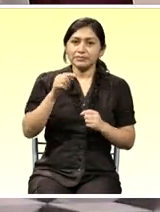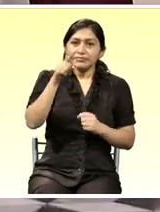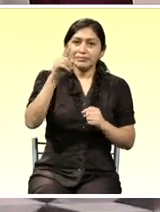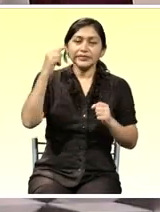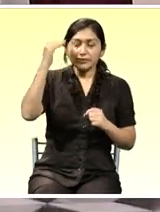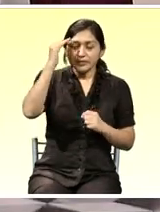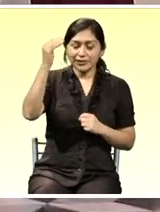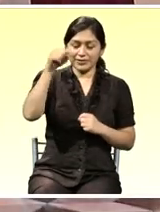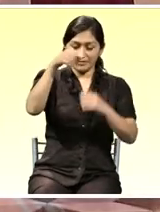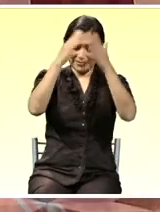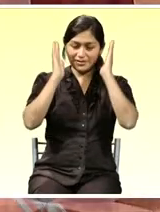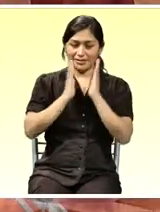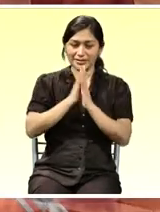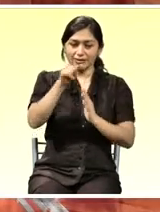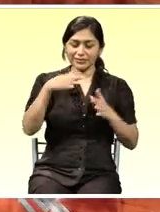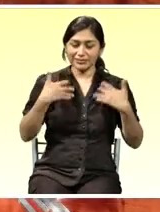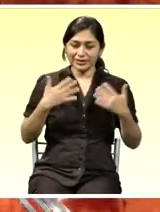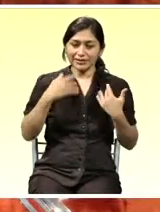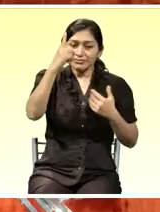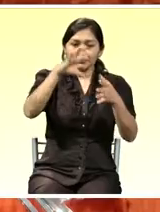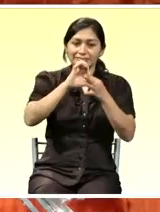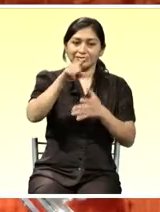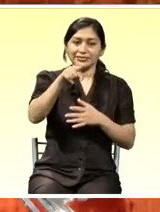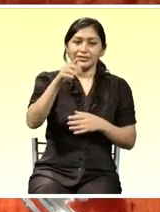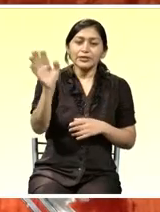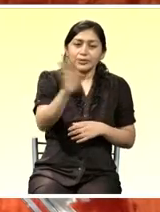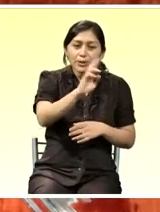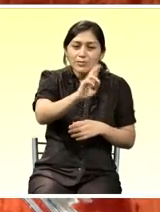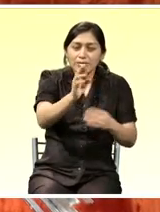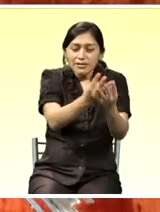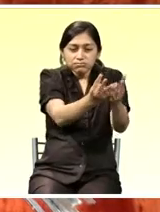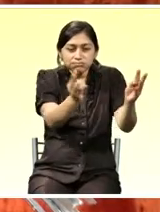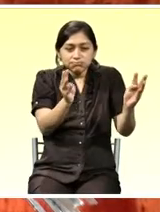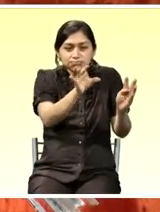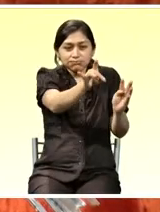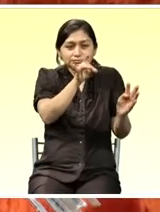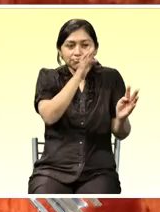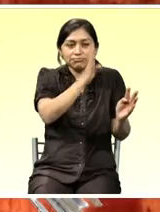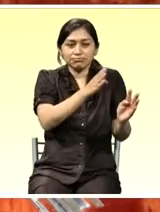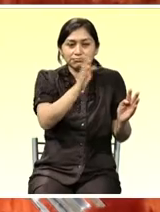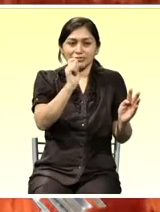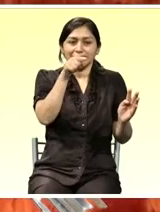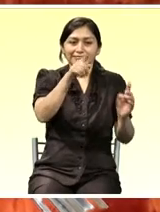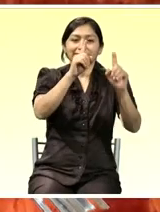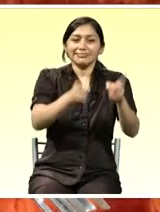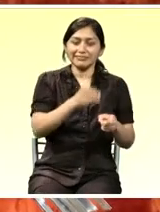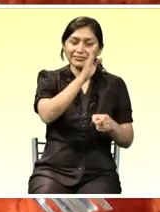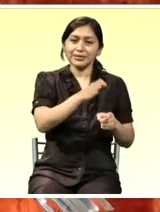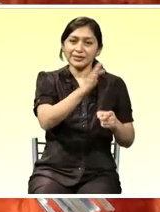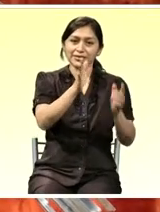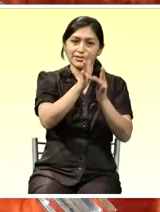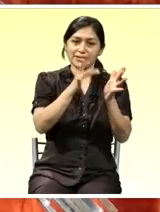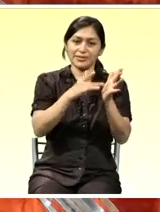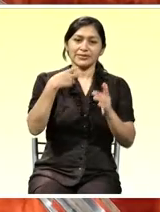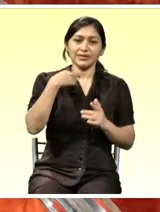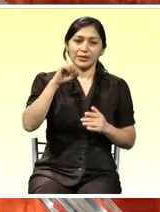María, llena eres de gracia, el Señor es contigo. Bendita tú eres entre todas las mujeres y bendito es el